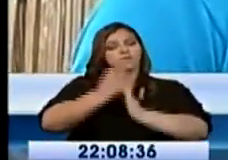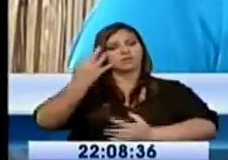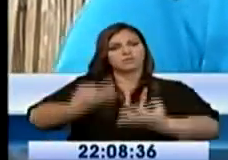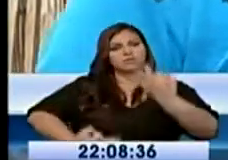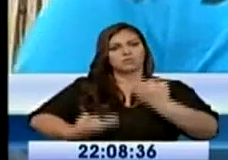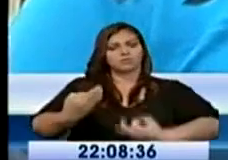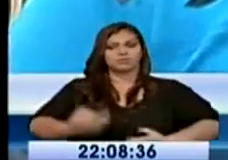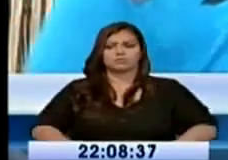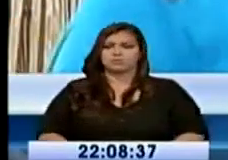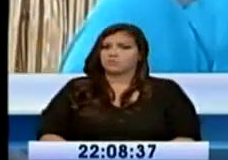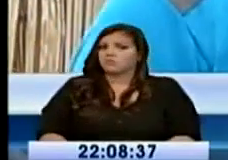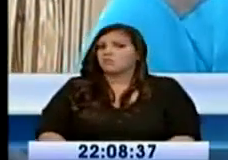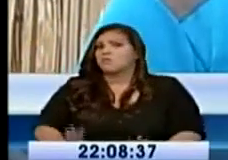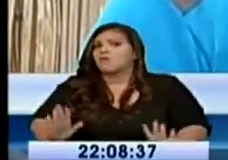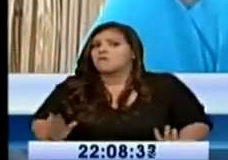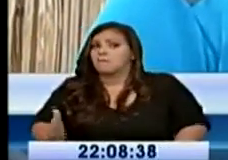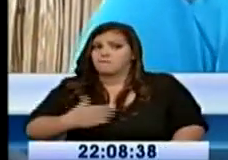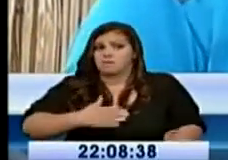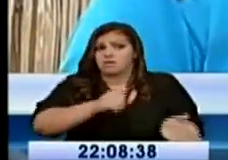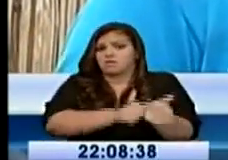dicho, lo había llamado a mi hermana,